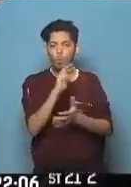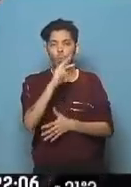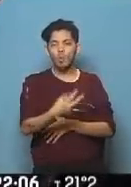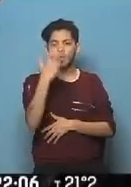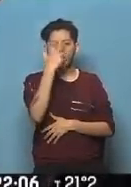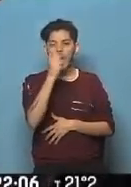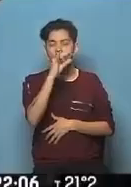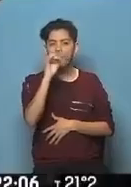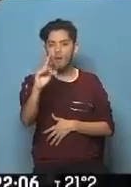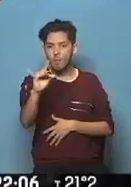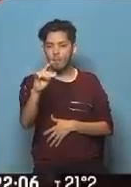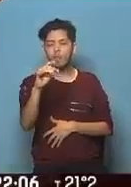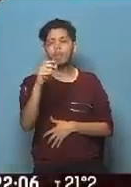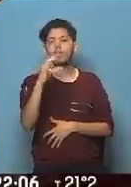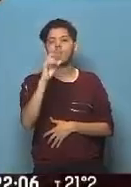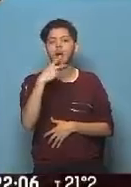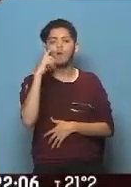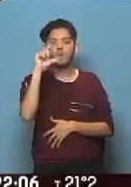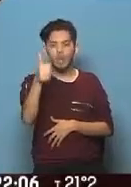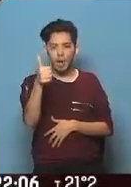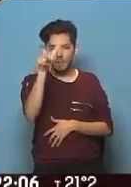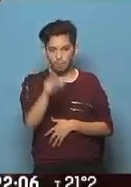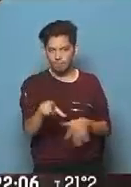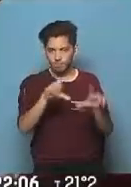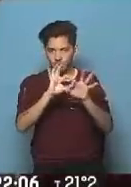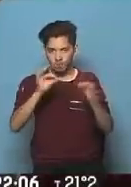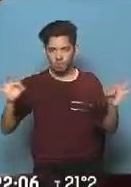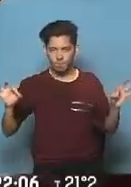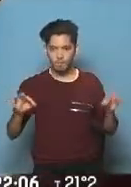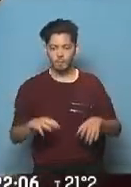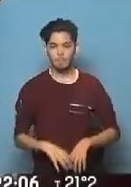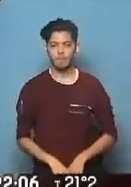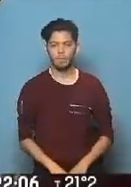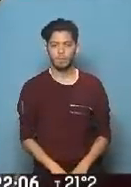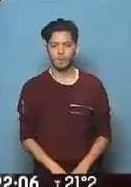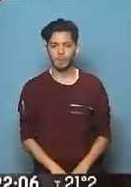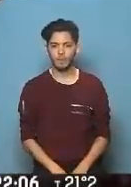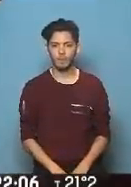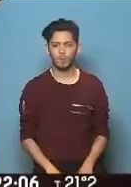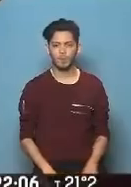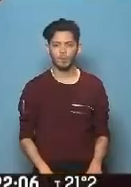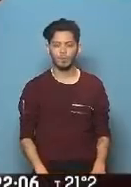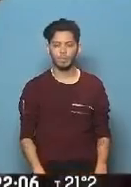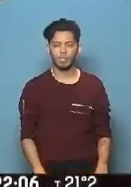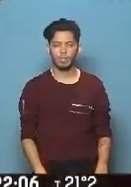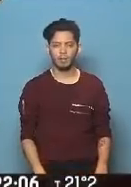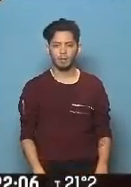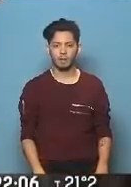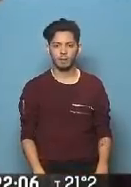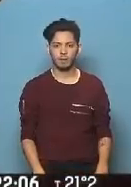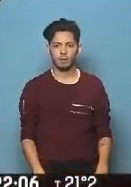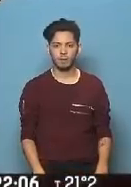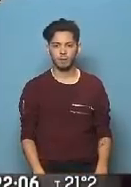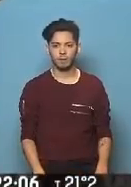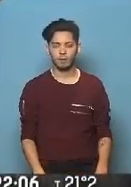Haddad, Manuela Dávila. Nós somos o time das mulheres brasileiras, porque nós temos projeto